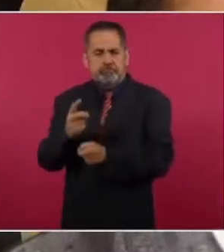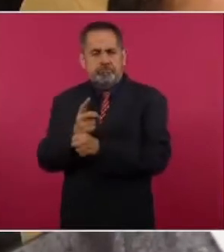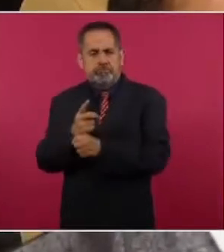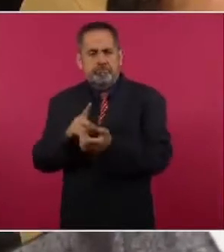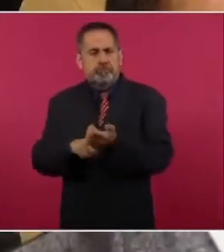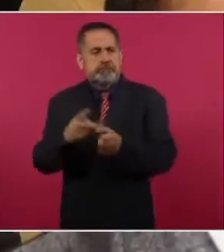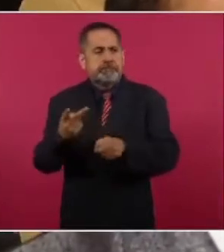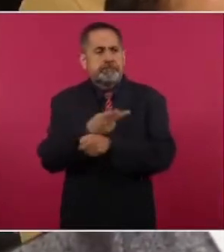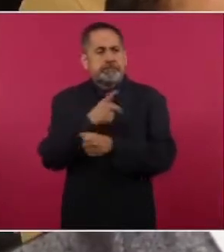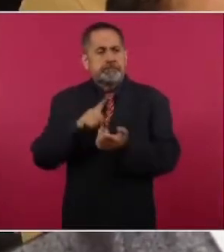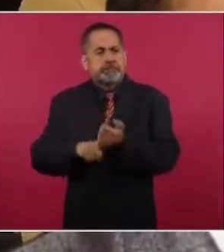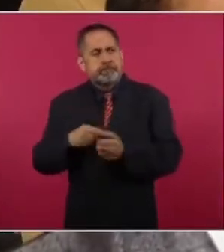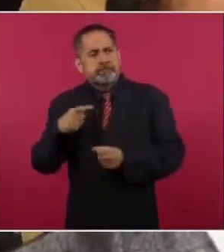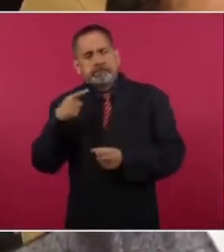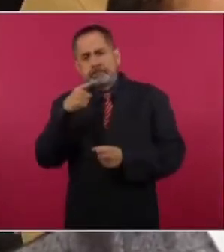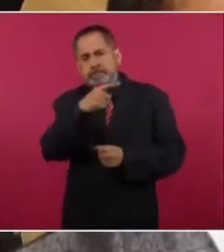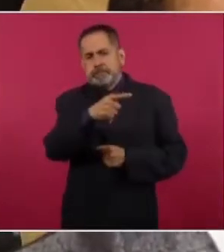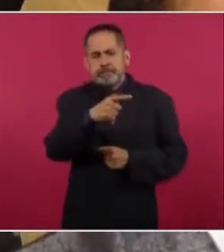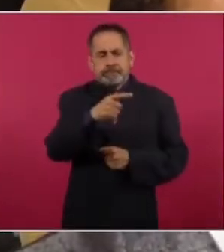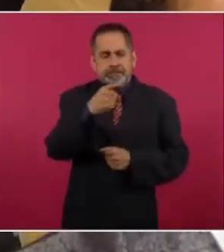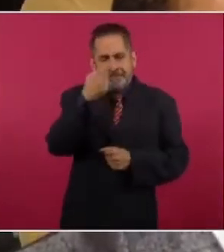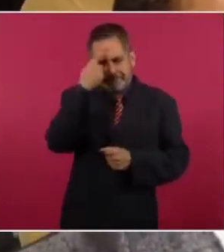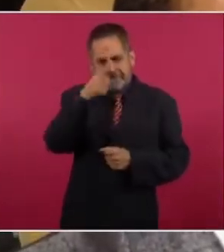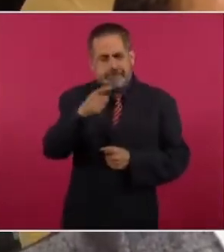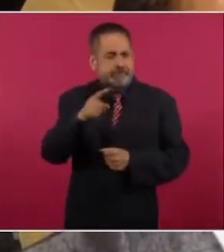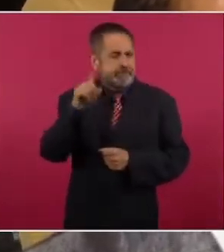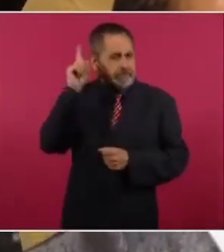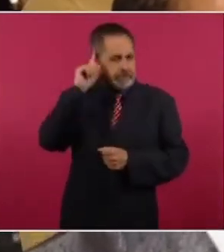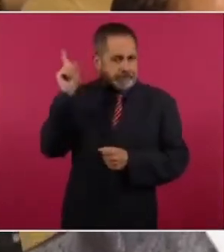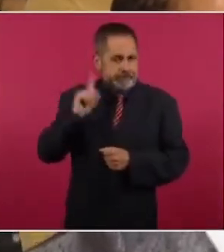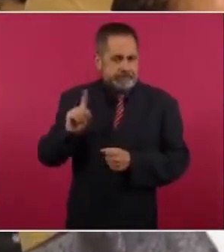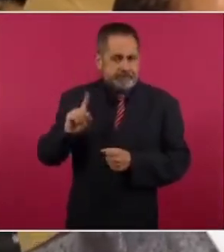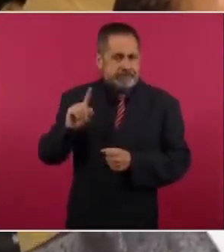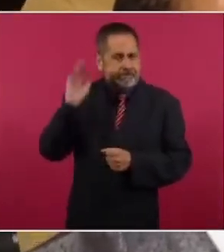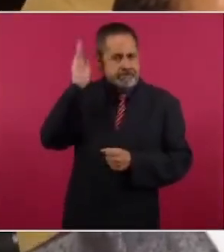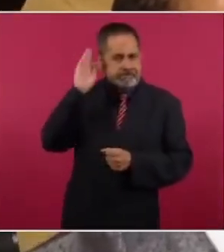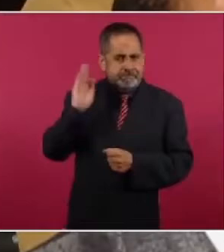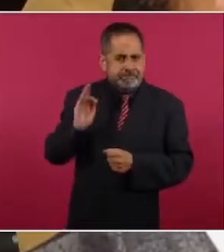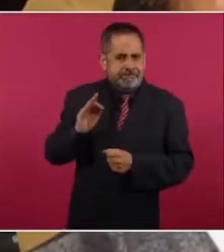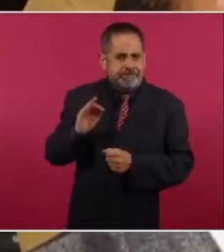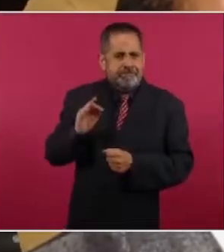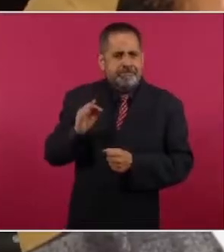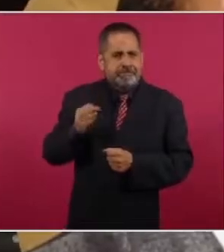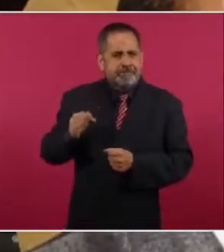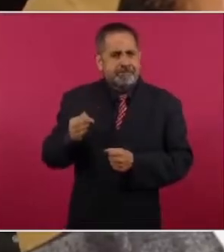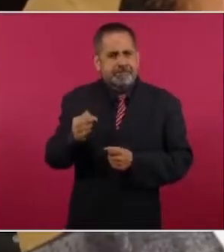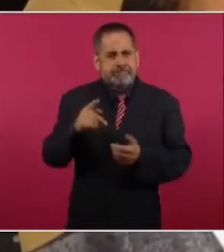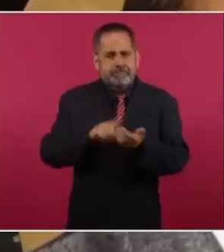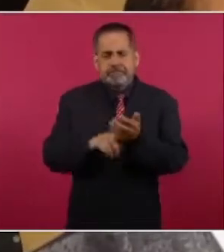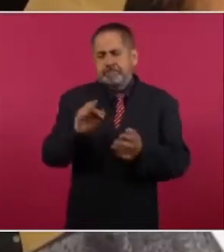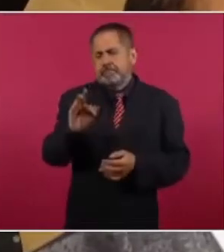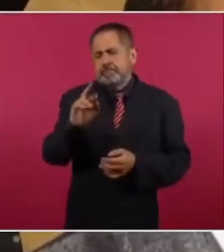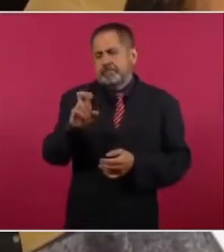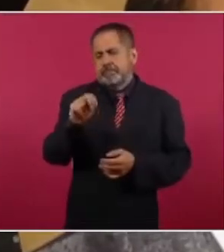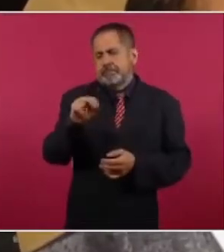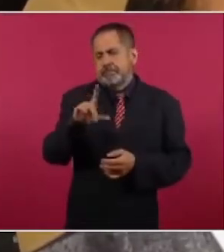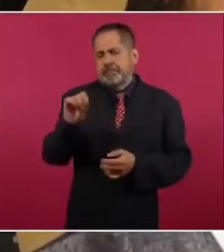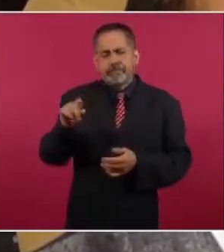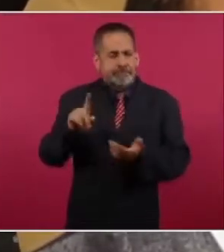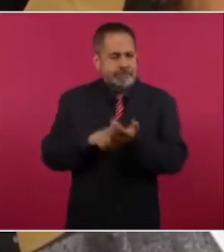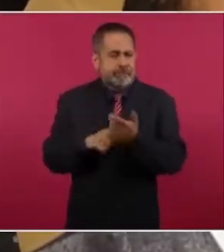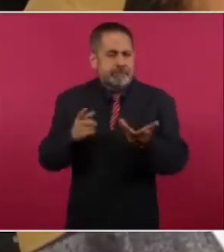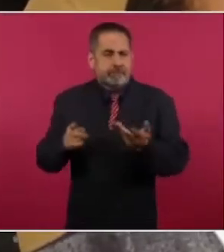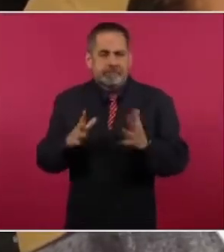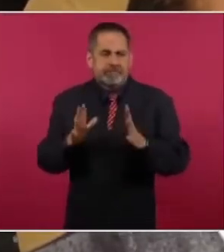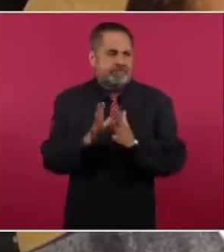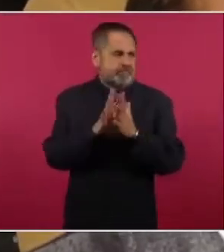está ocurriendo en Fresnillo, Zacatecas. Fue un fin de semana de narcobloqueos. Al parecer fue por la detención